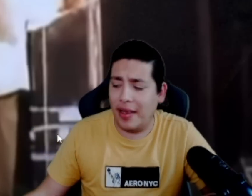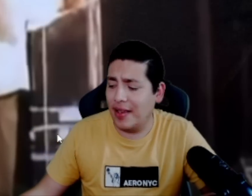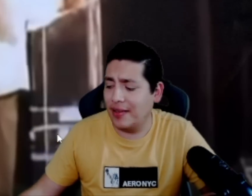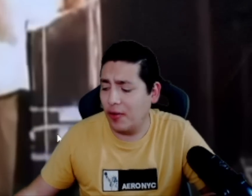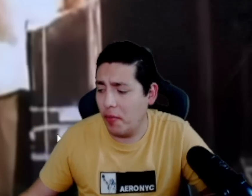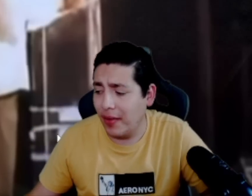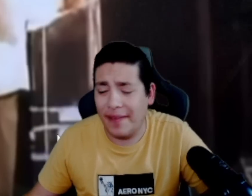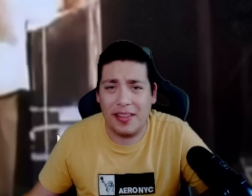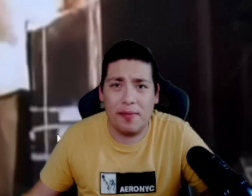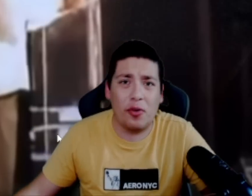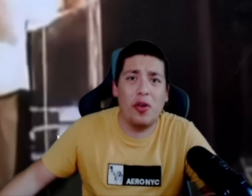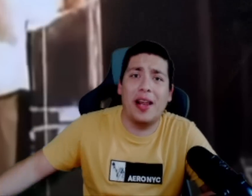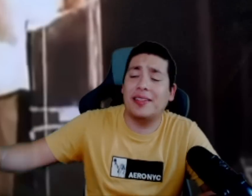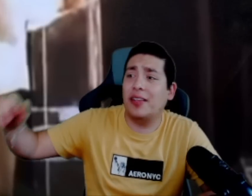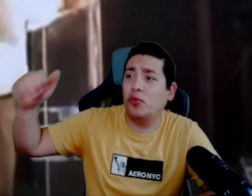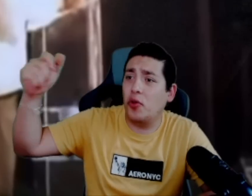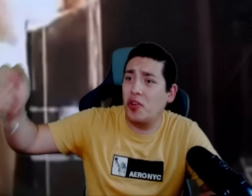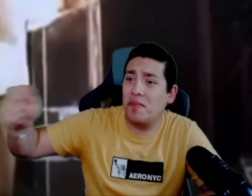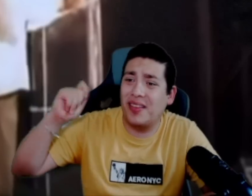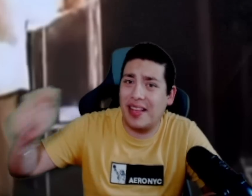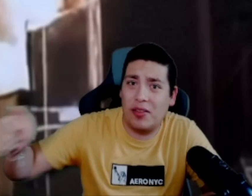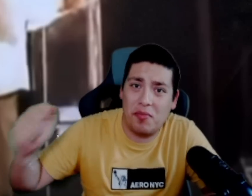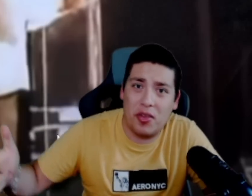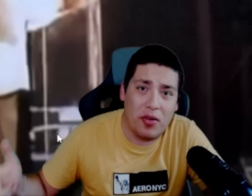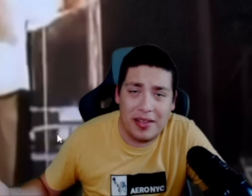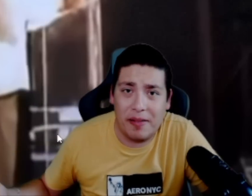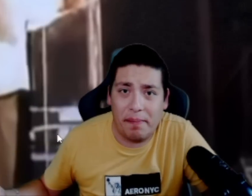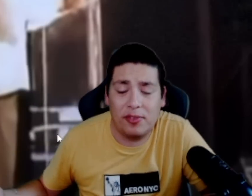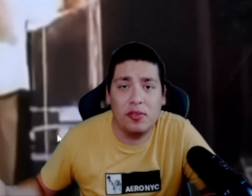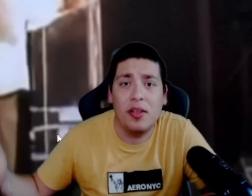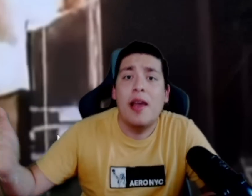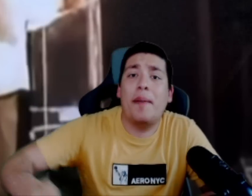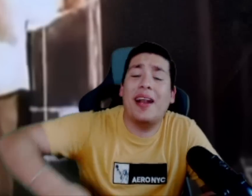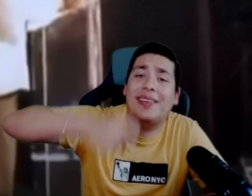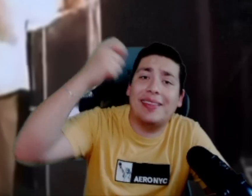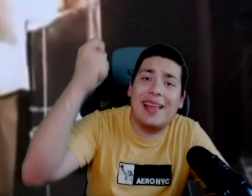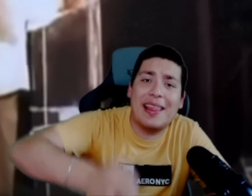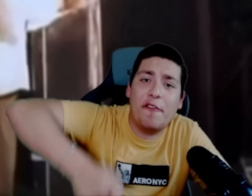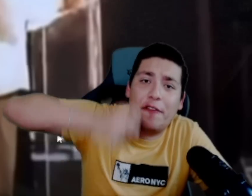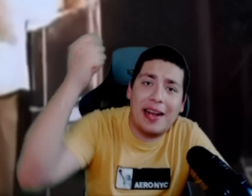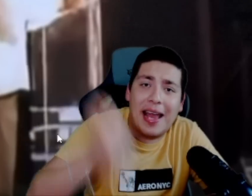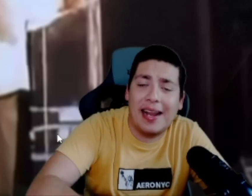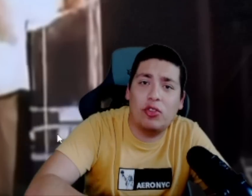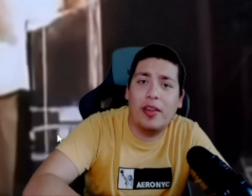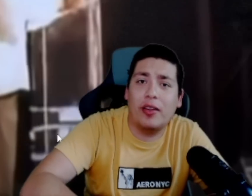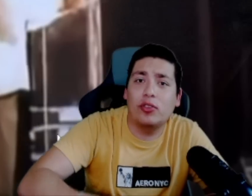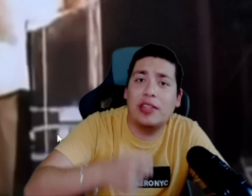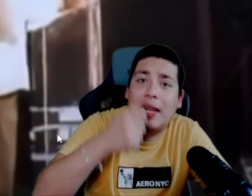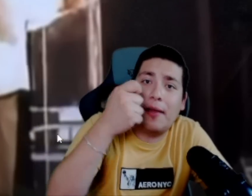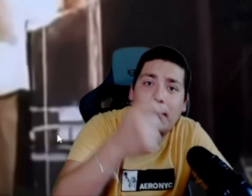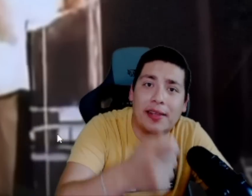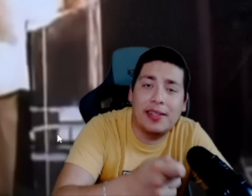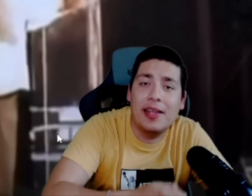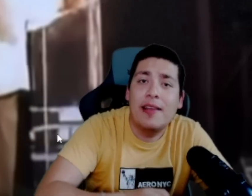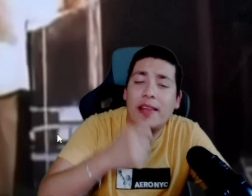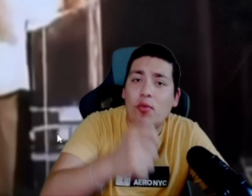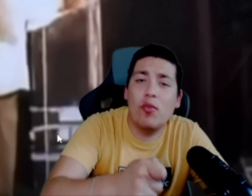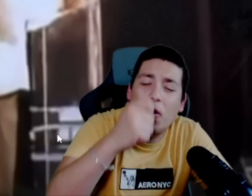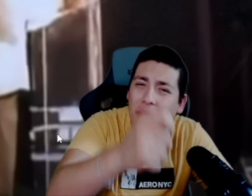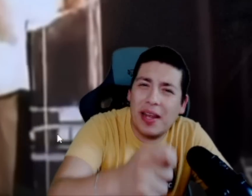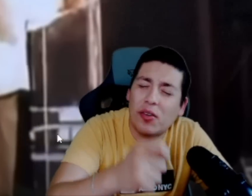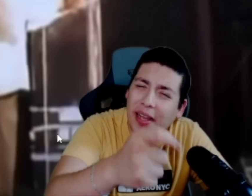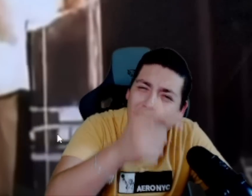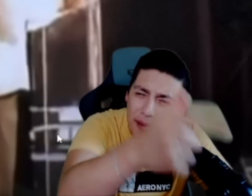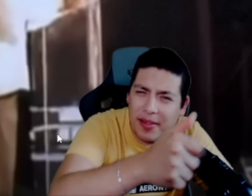las campañas del comandante Borolas, estuvieron invirtiendo millones de pesos para tratar de frenar a toda costa el avance de